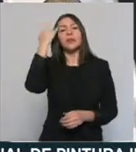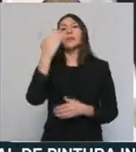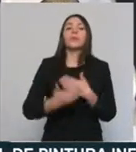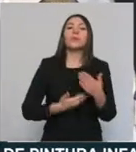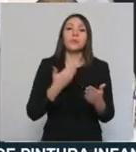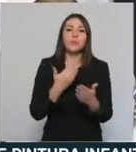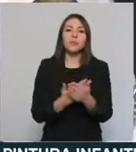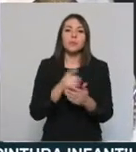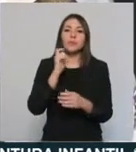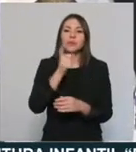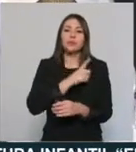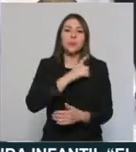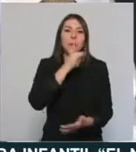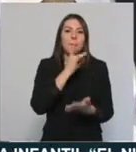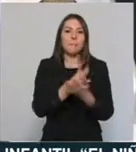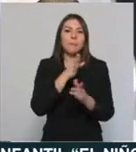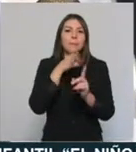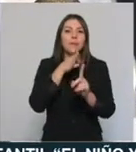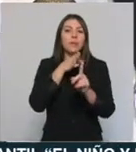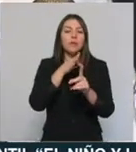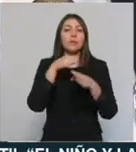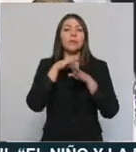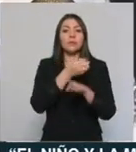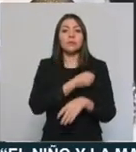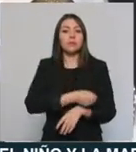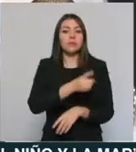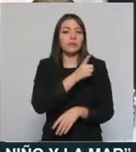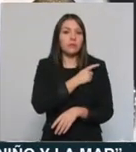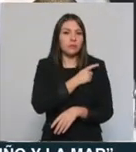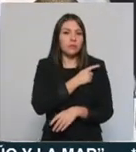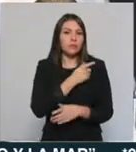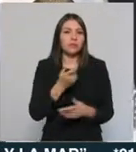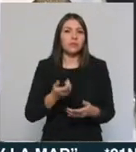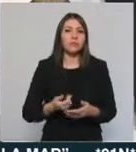solo sistema de salud, pues es realmente